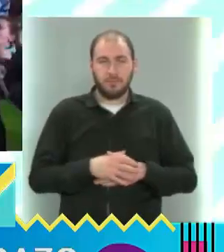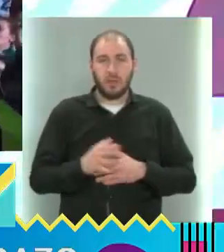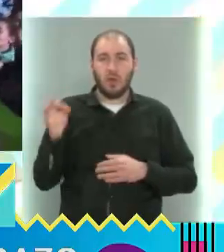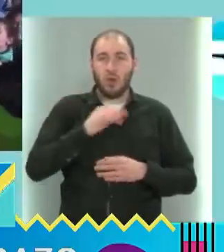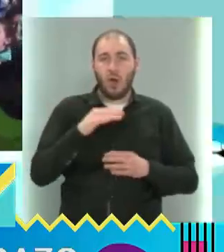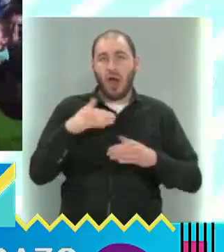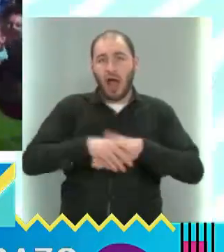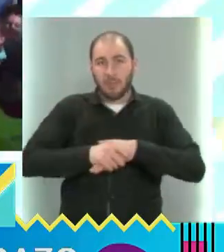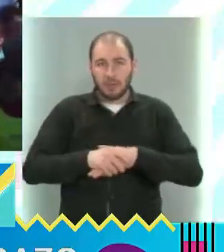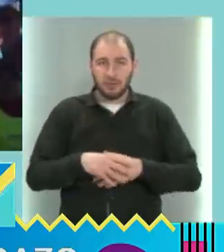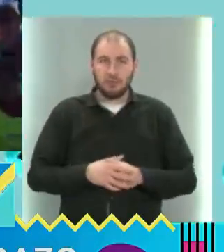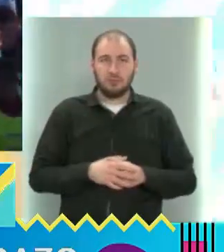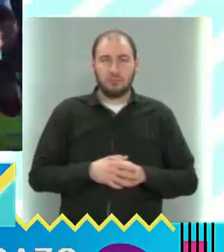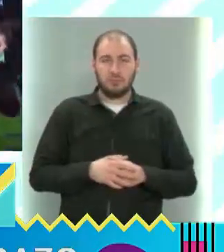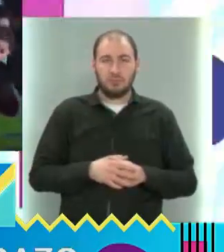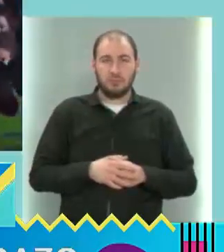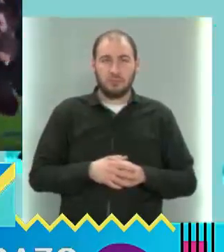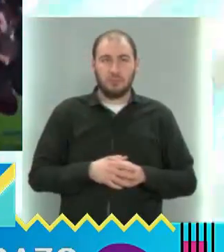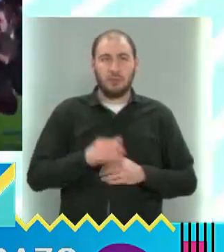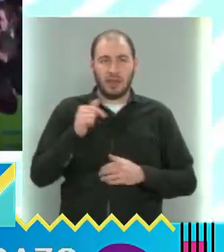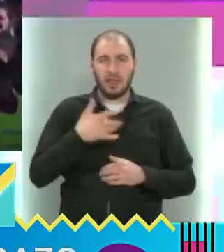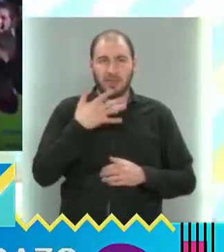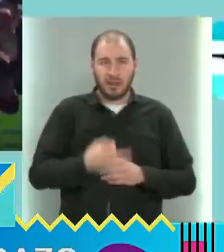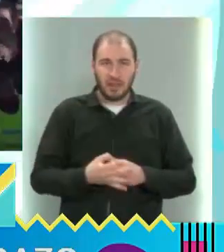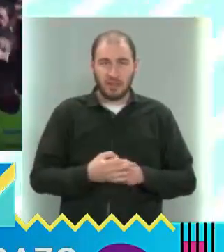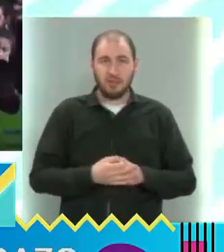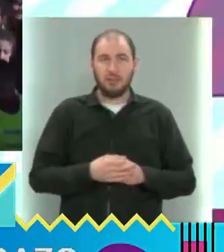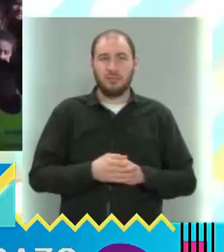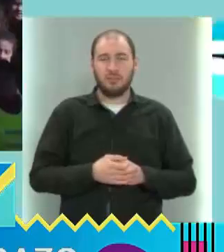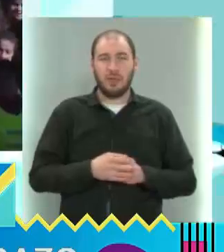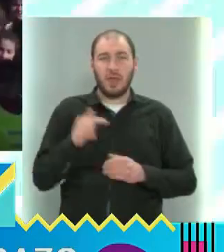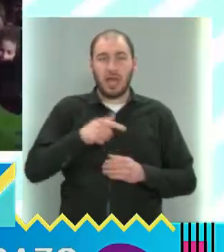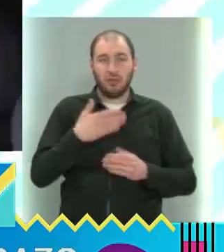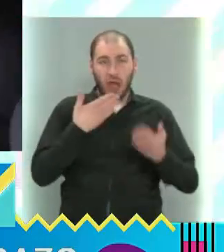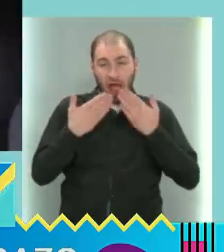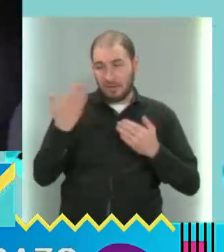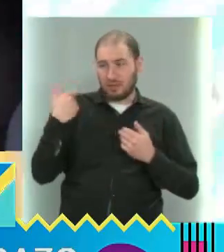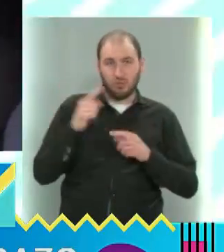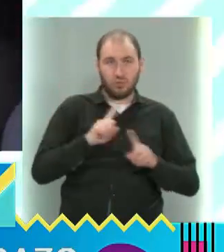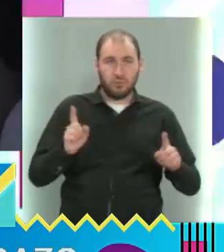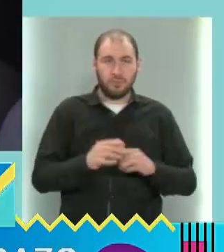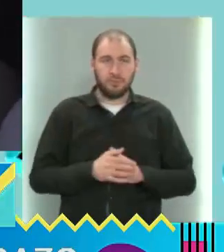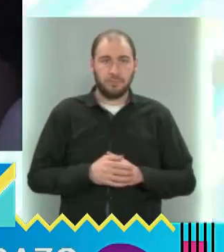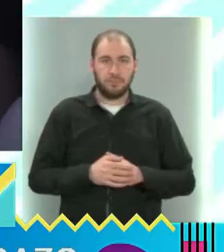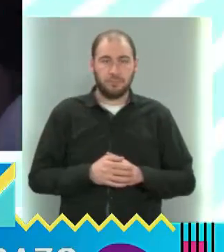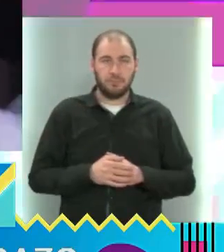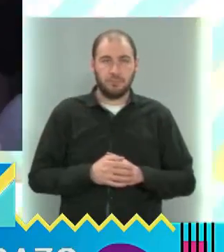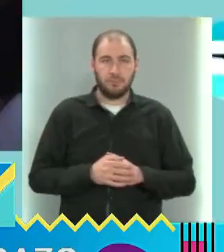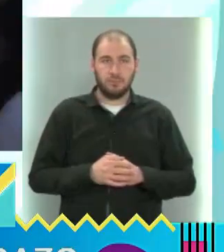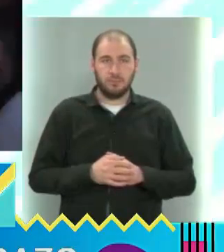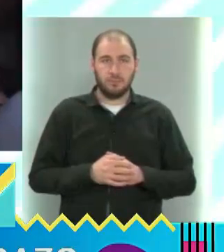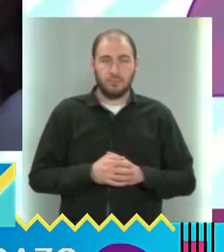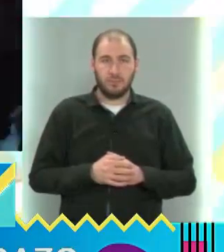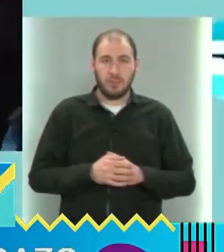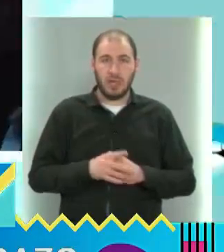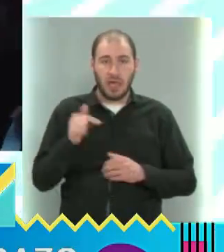a sus amigos. O sea, es real que de esto no se hablaba y que